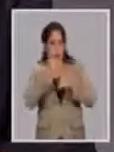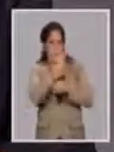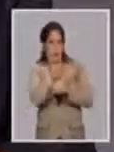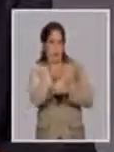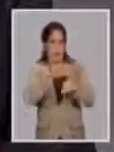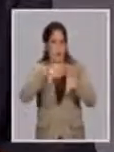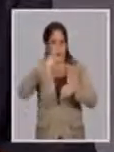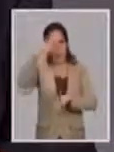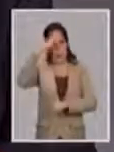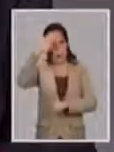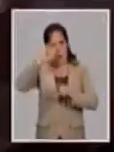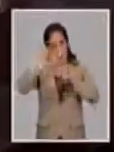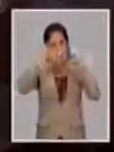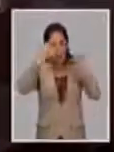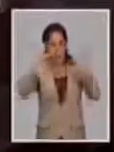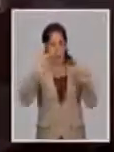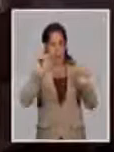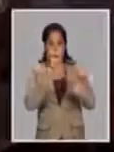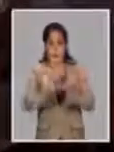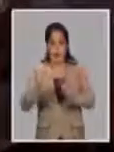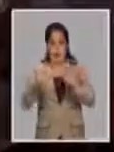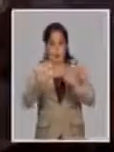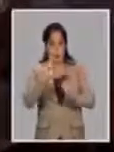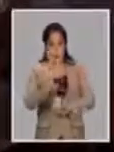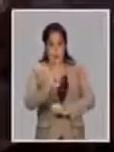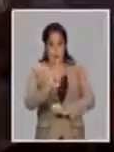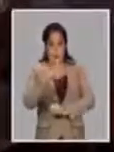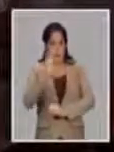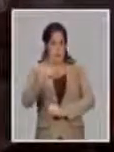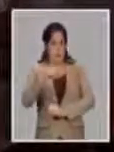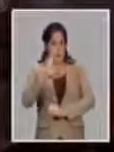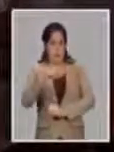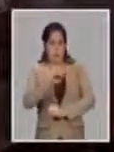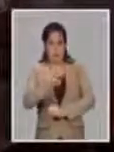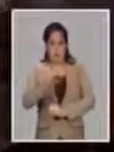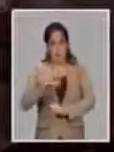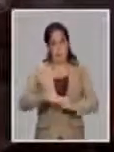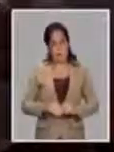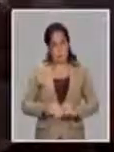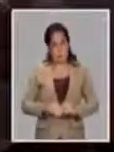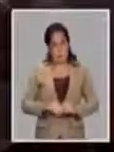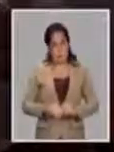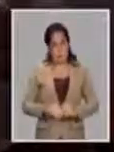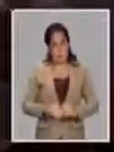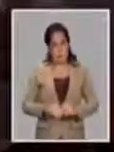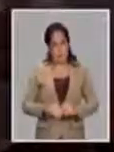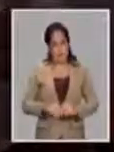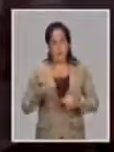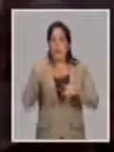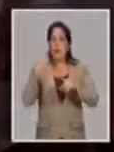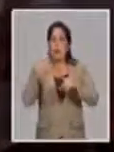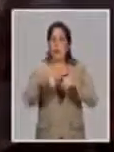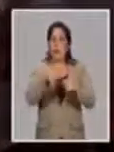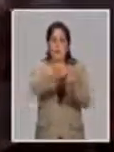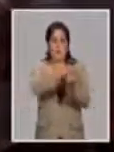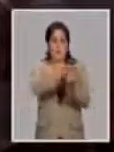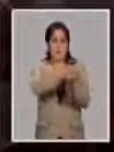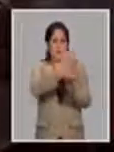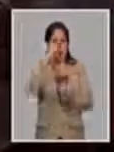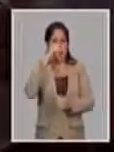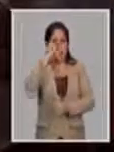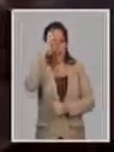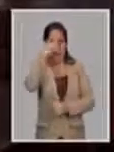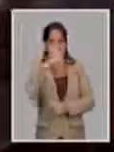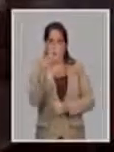entrada del primer candidato vacunal cubano ya en la fase 3 de los ensayos clínicos, que ya esté presto otro candidato